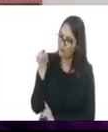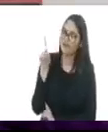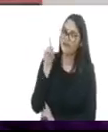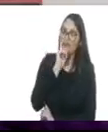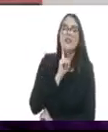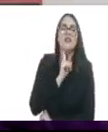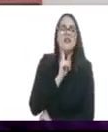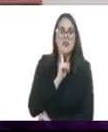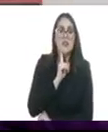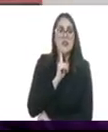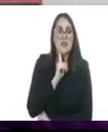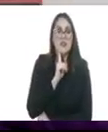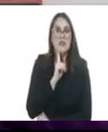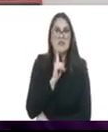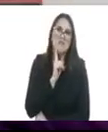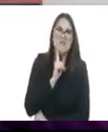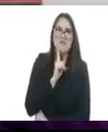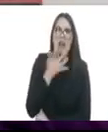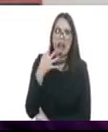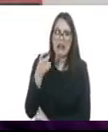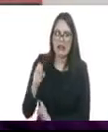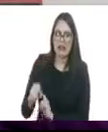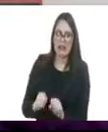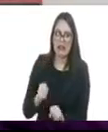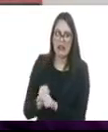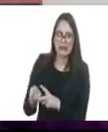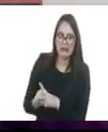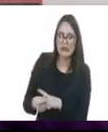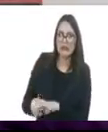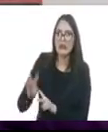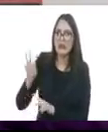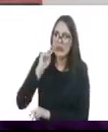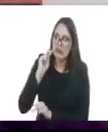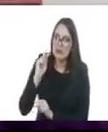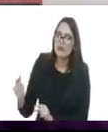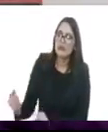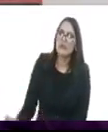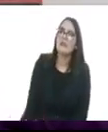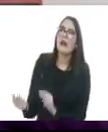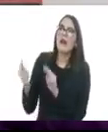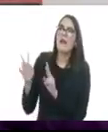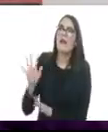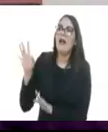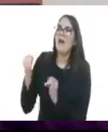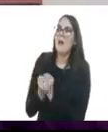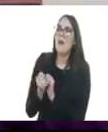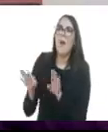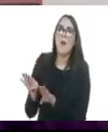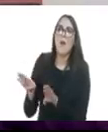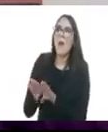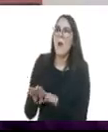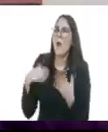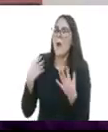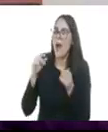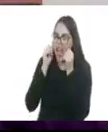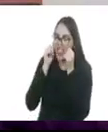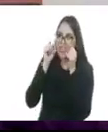a principios de año, para mí fue como enamorarme, ¿no? Yo también, además de